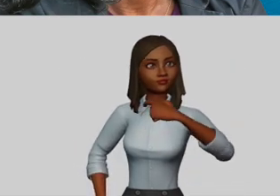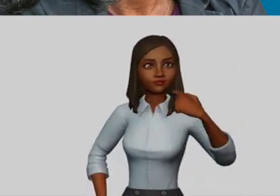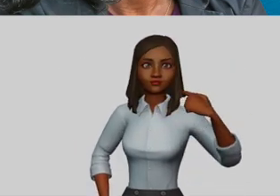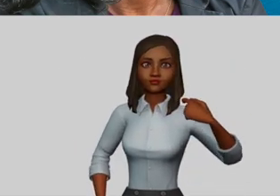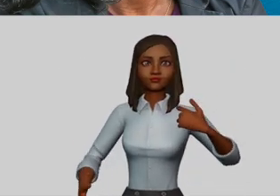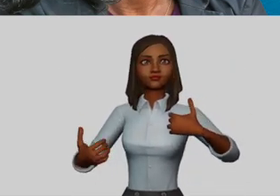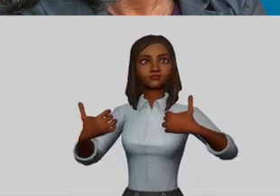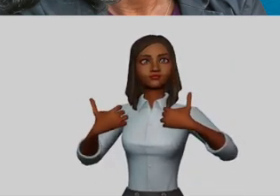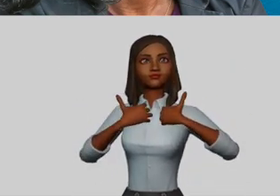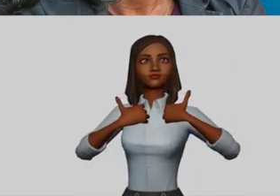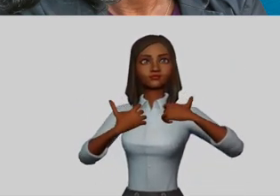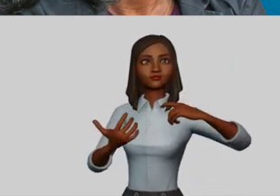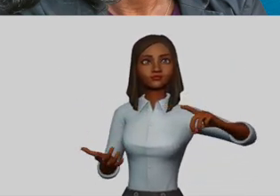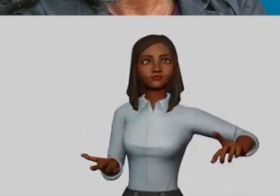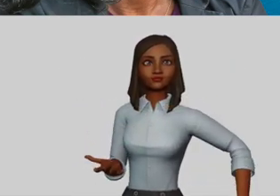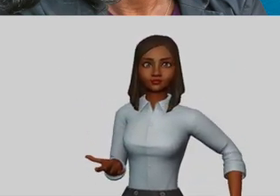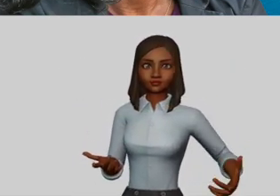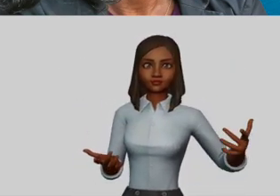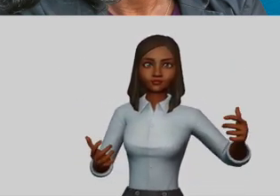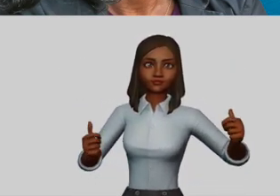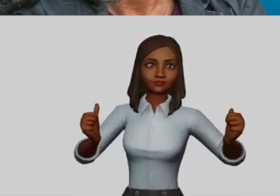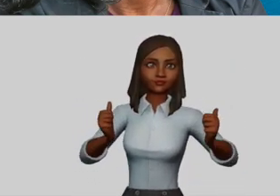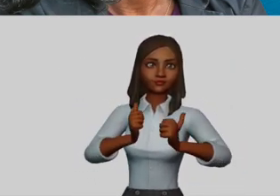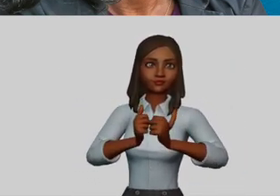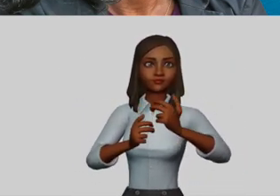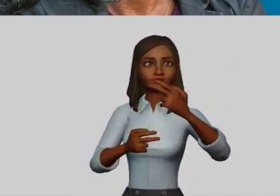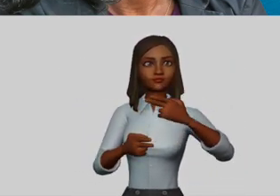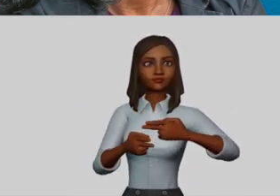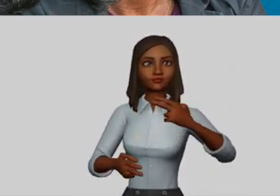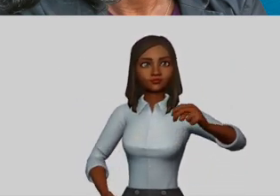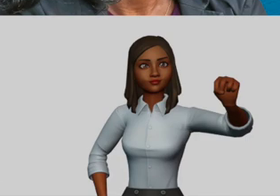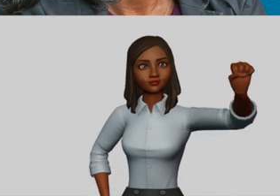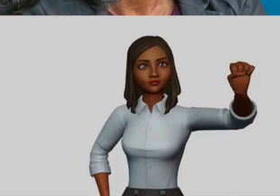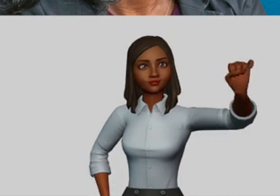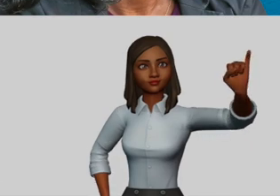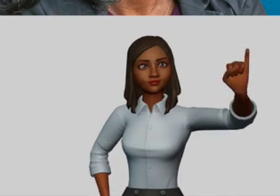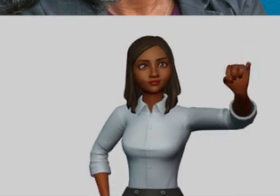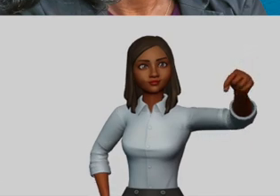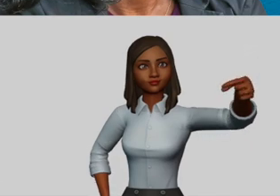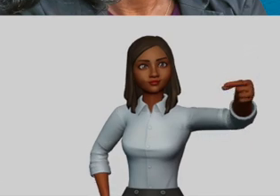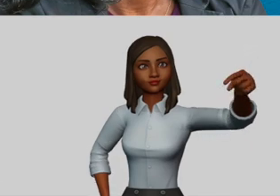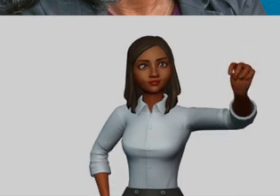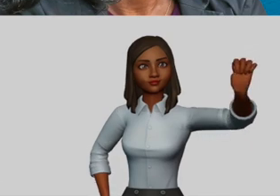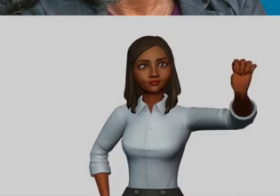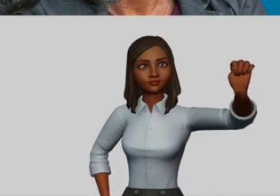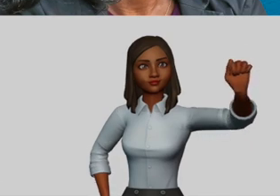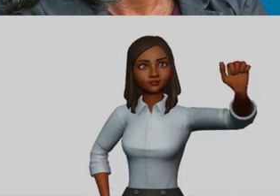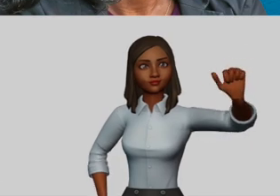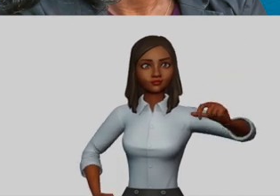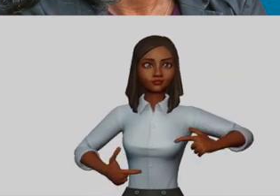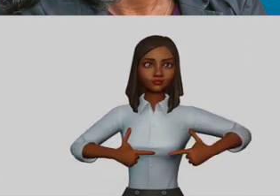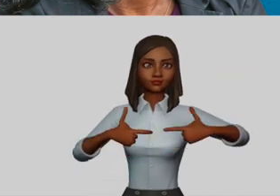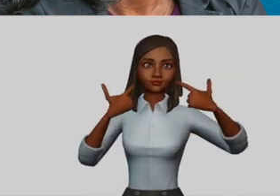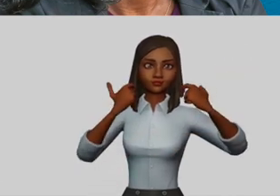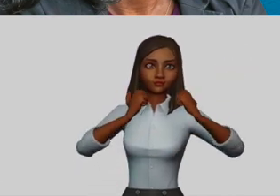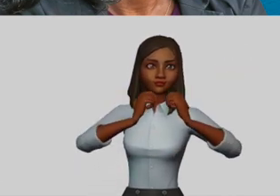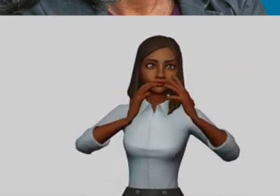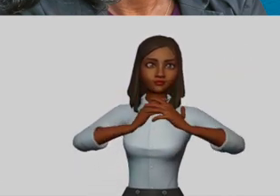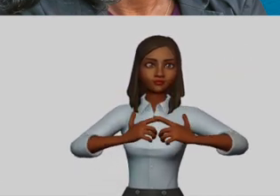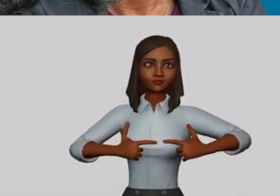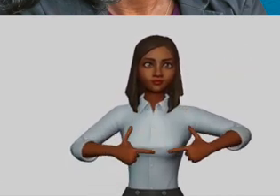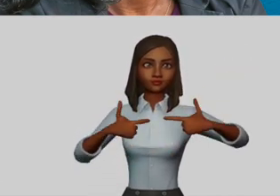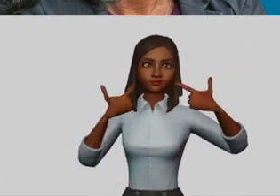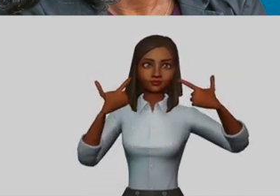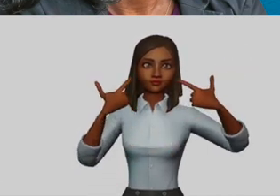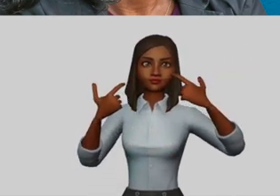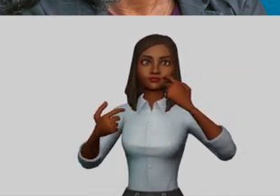Él defiende a su comunidad como si fuera uña y pelo. Y mucho uh-huh. más cuando yo empujo, porque escuchamos algo de los